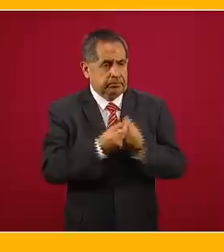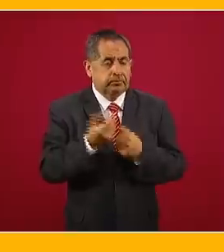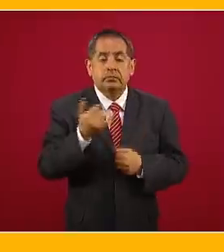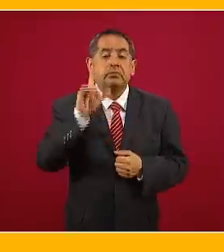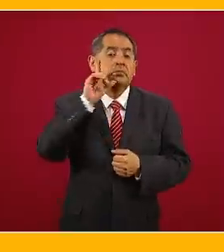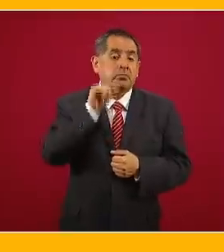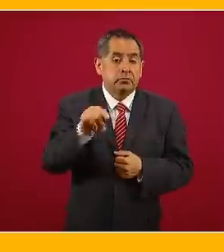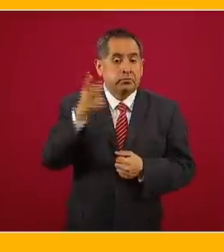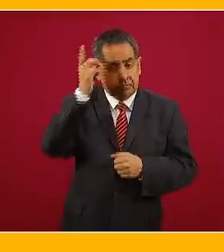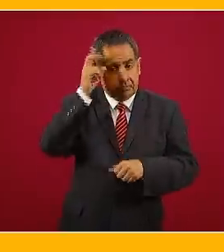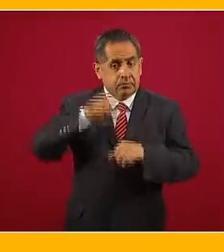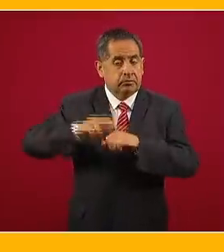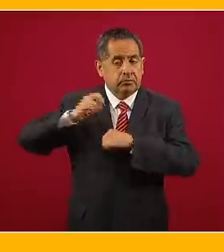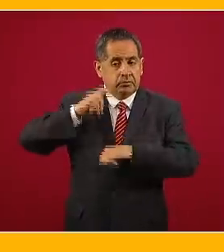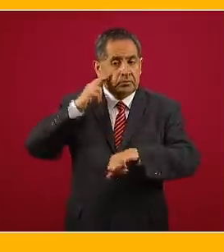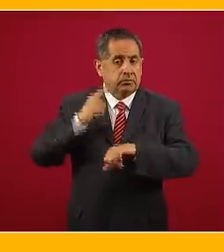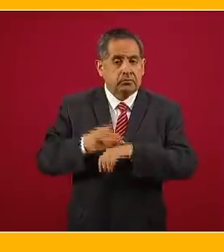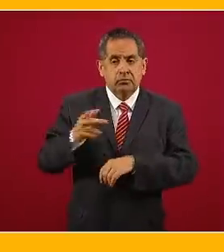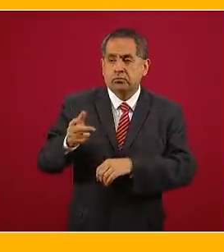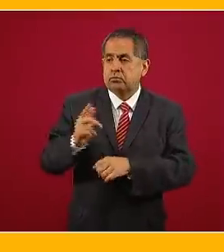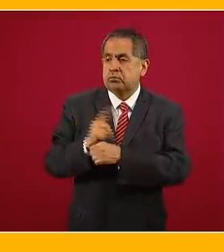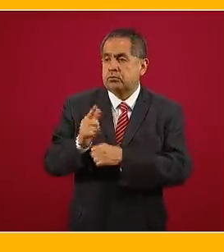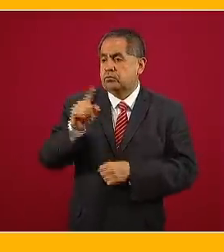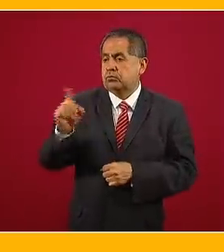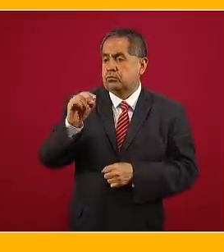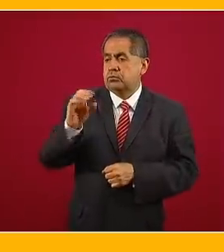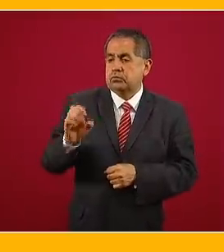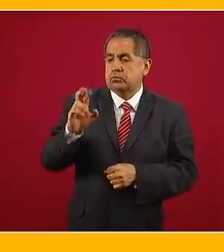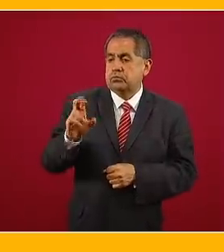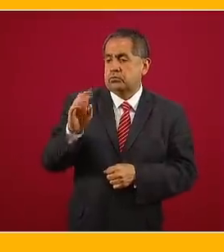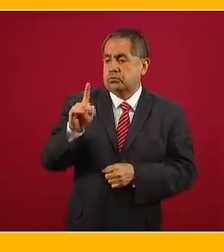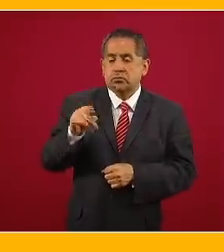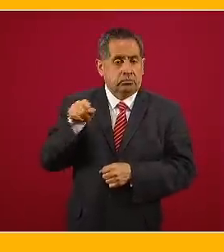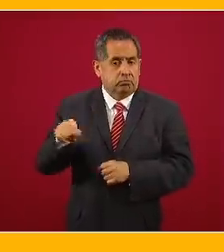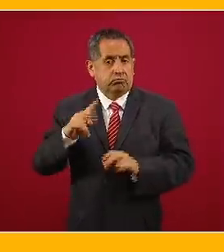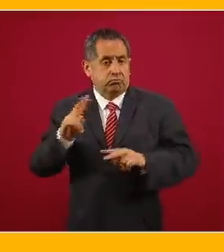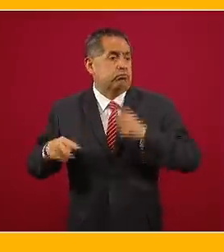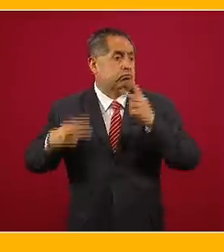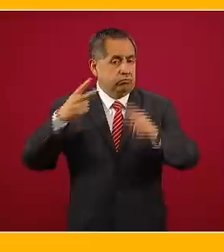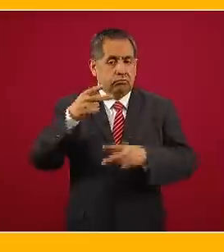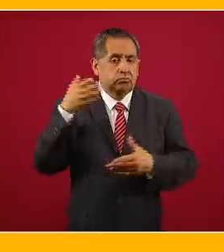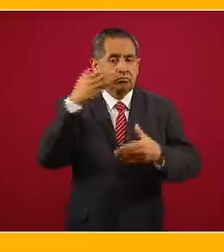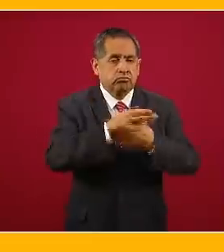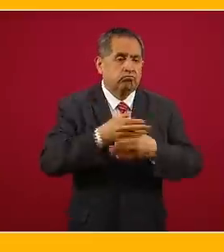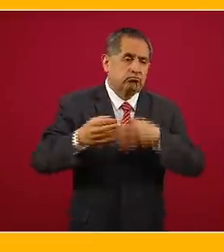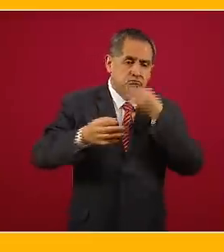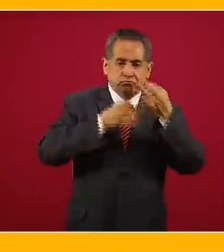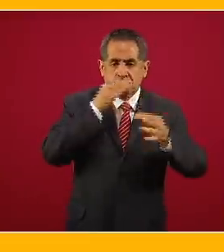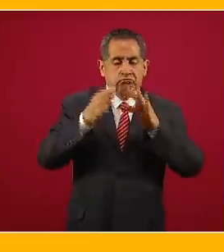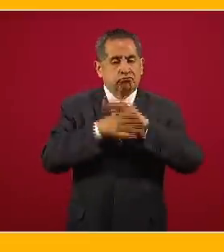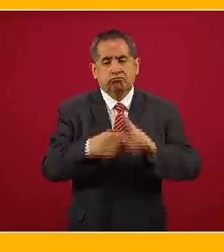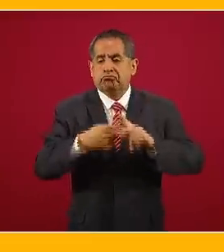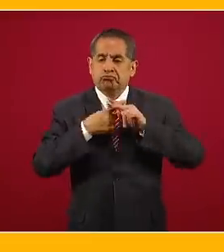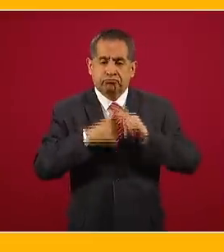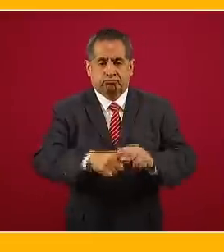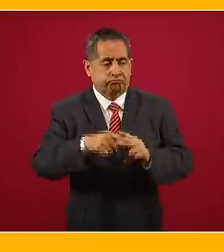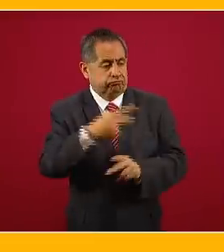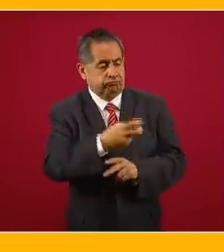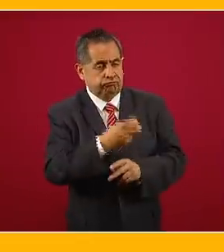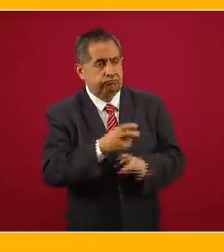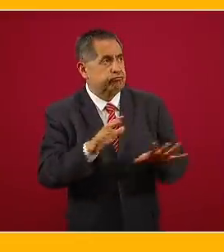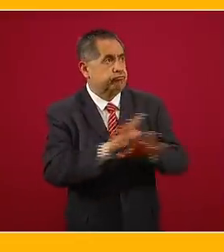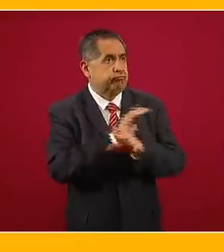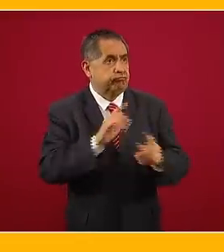mañana el director general del seguro social el licenciado psoe roble va a estar ahí dando inicio a este proceso